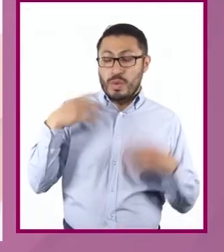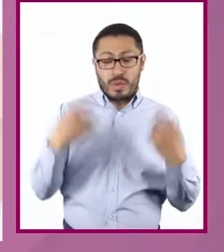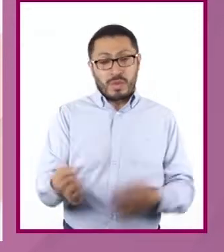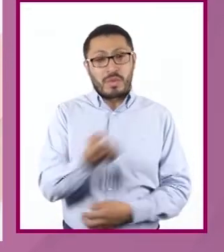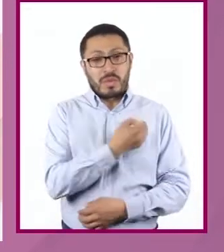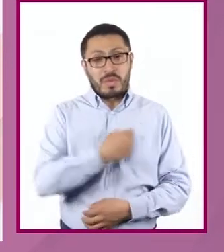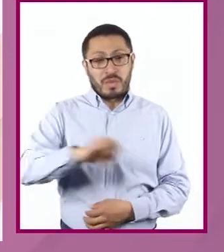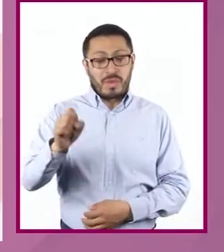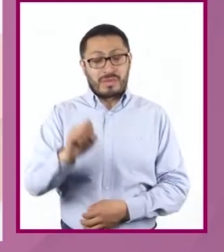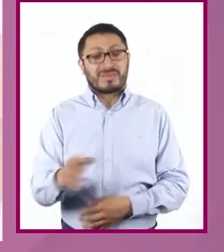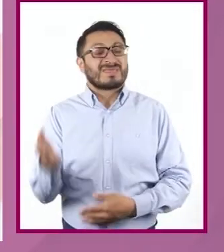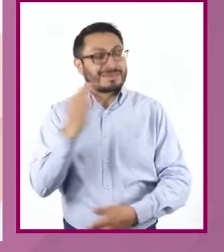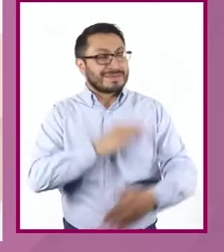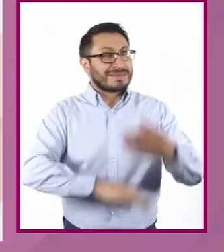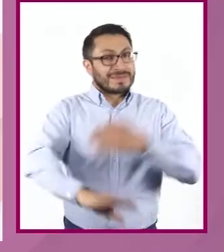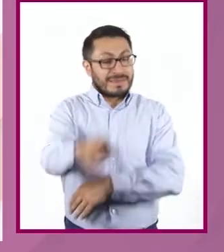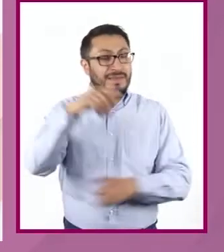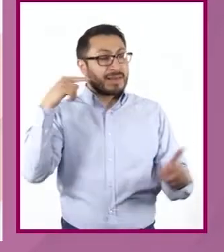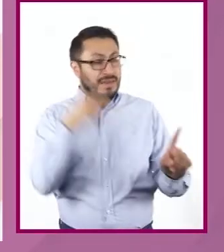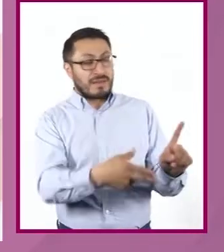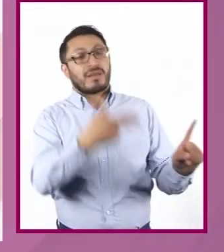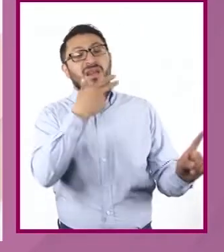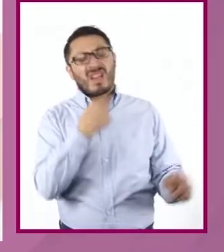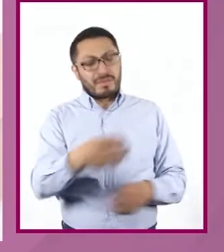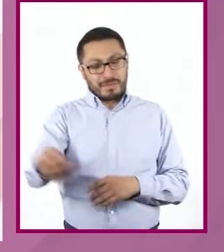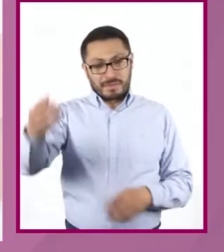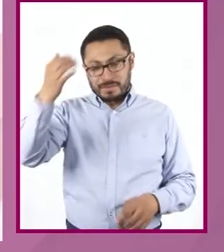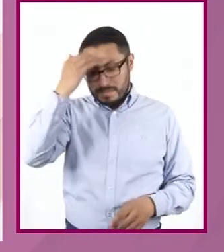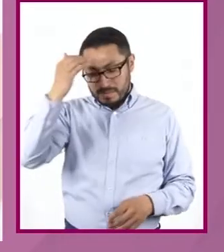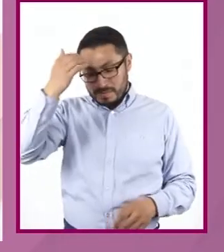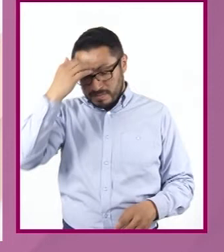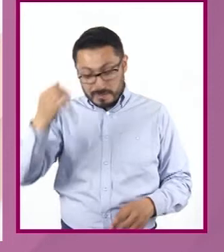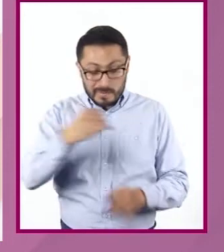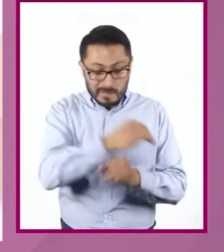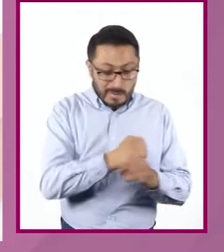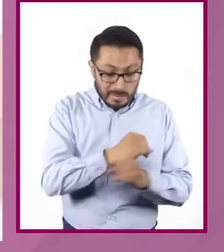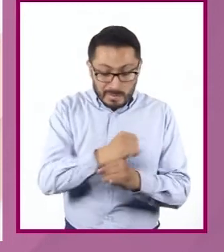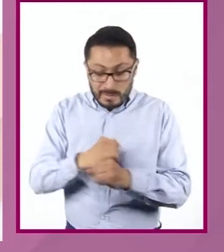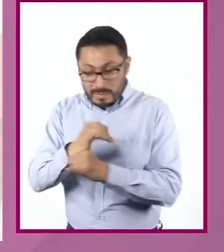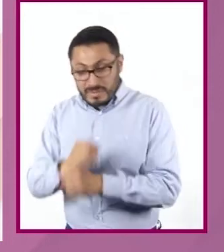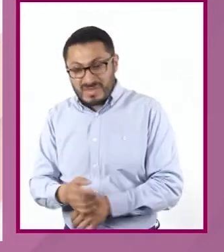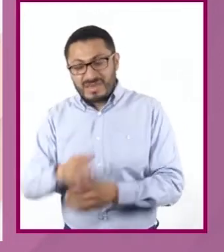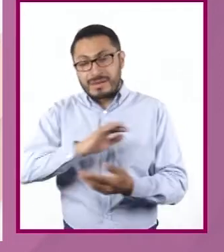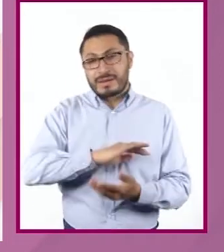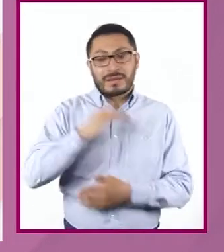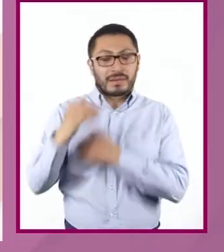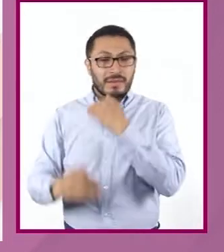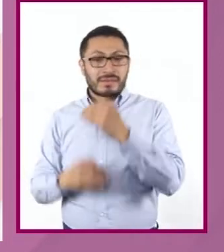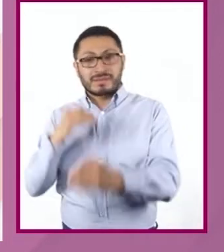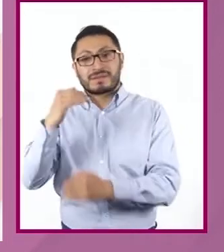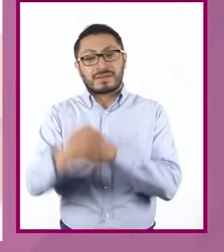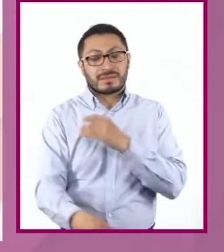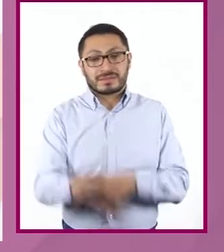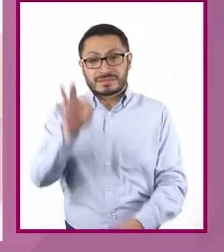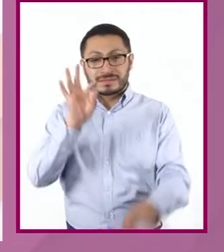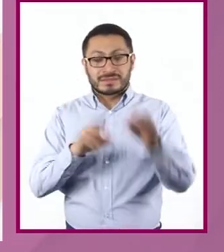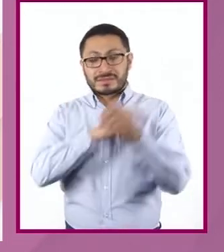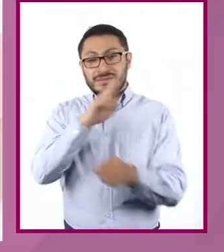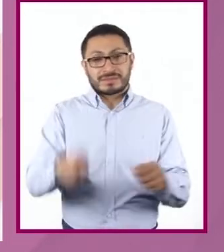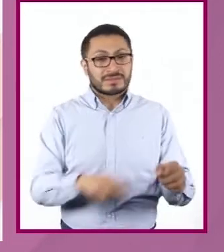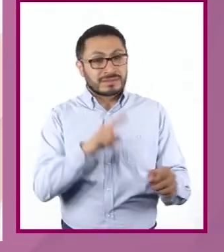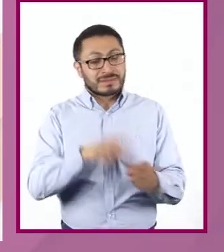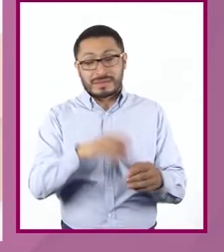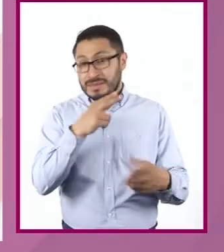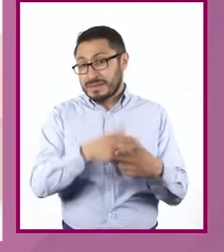que trabajó en la teoría de la evolución por selección natural hasta su muerte, argumentó que los organismos de una